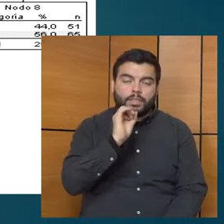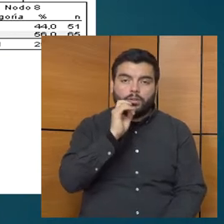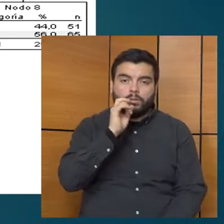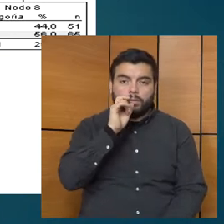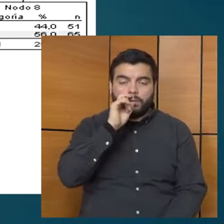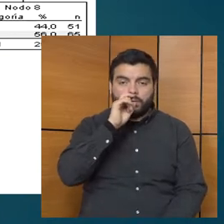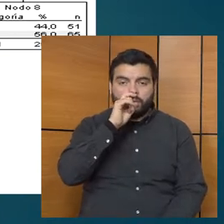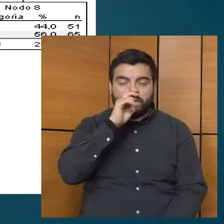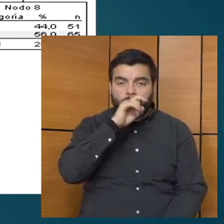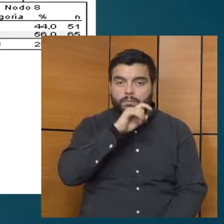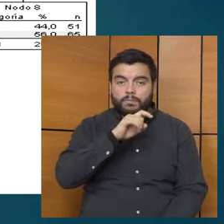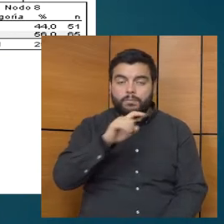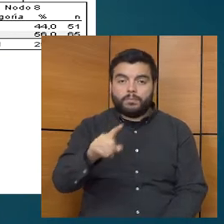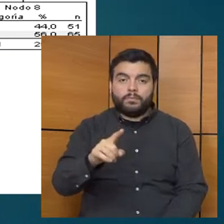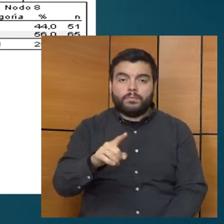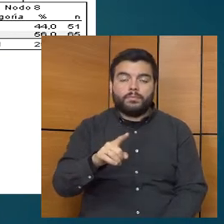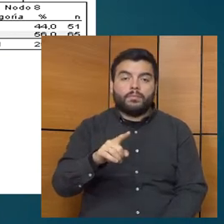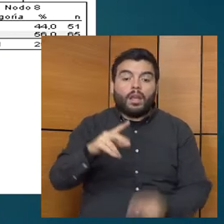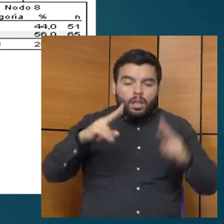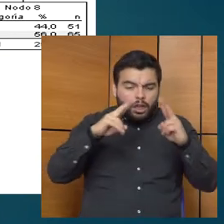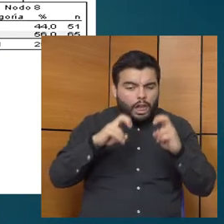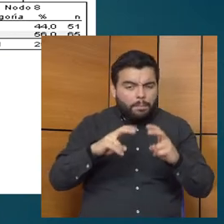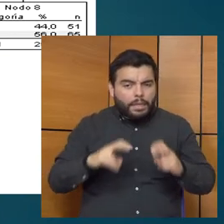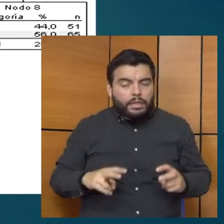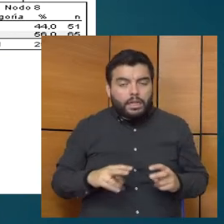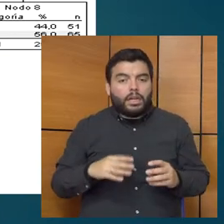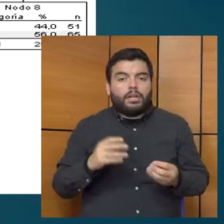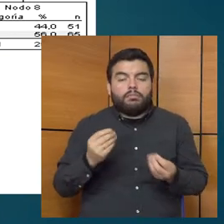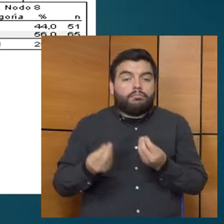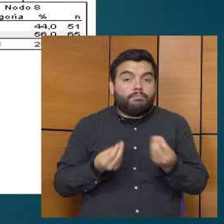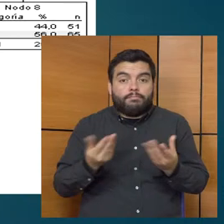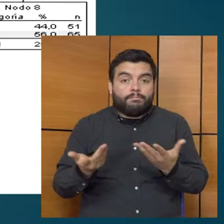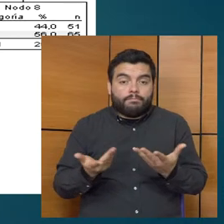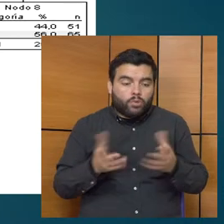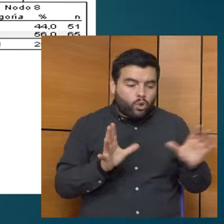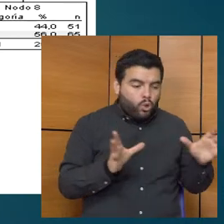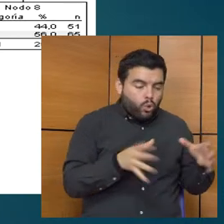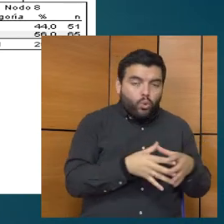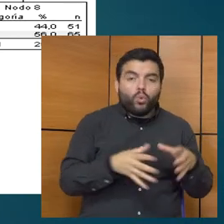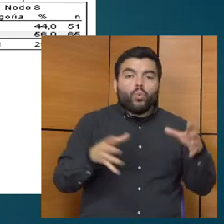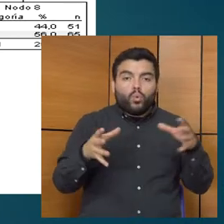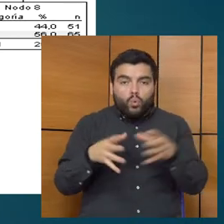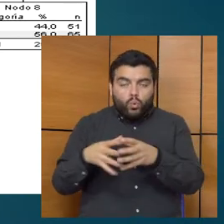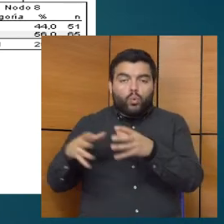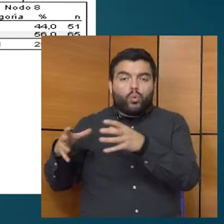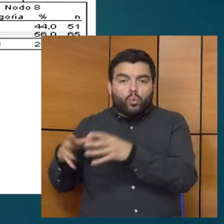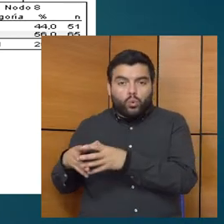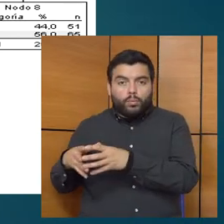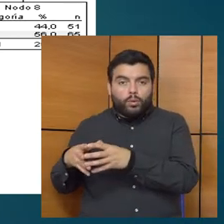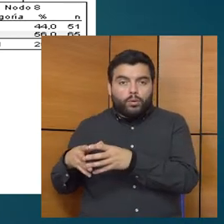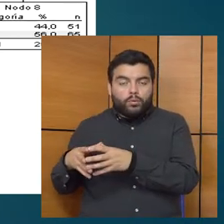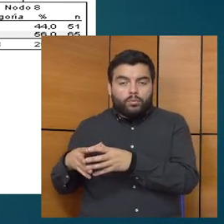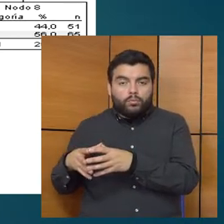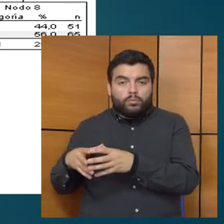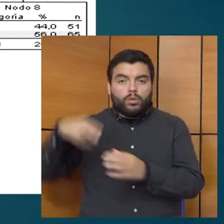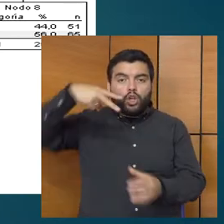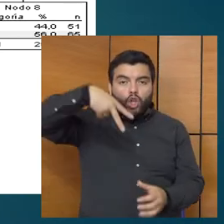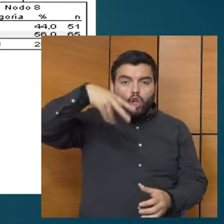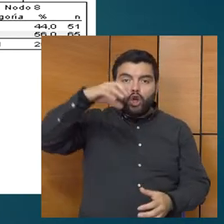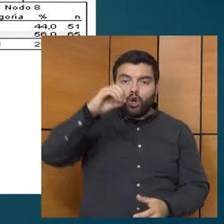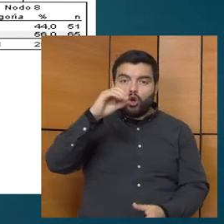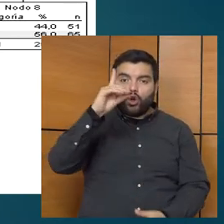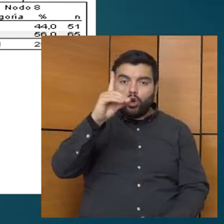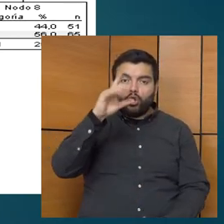Por tanto, fijaos que la idea de este tipo de análisis es ir viendo en esos nodos, cada uno de esos nodos al final es un segmento